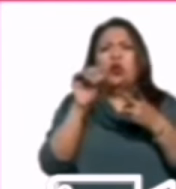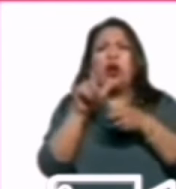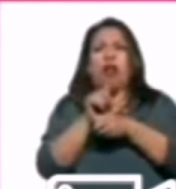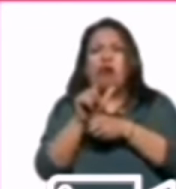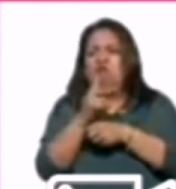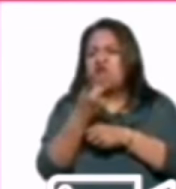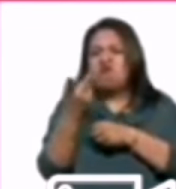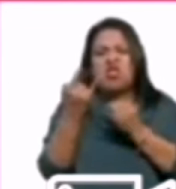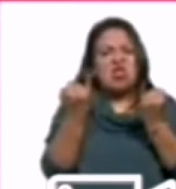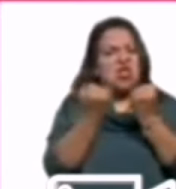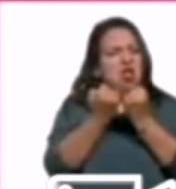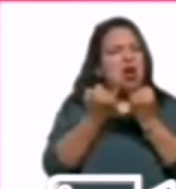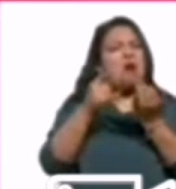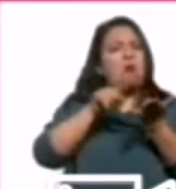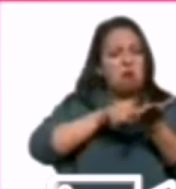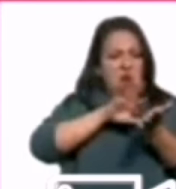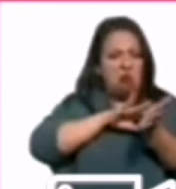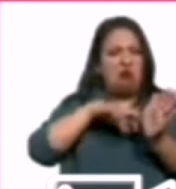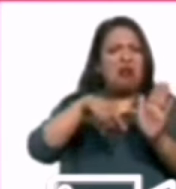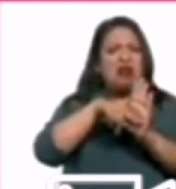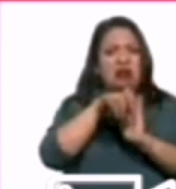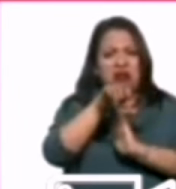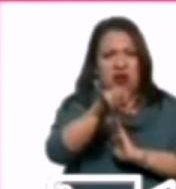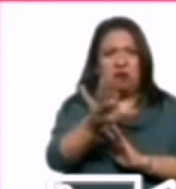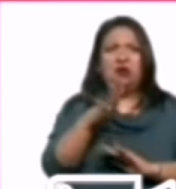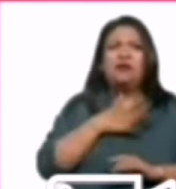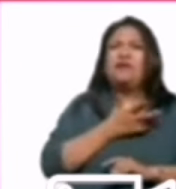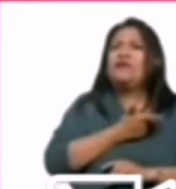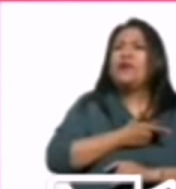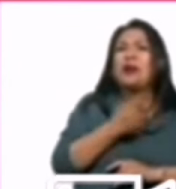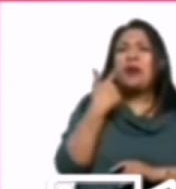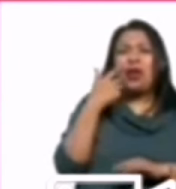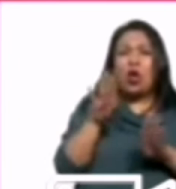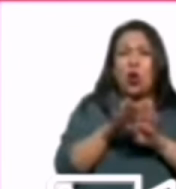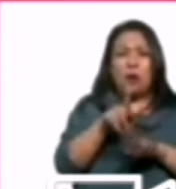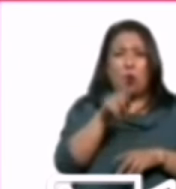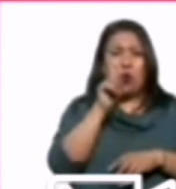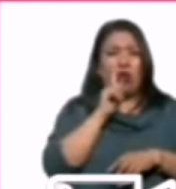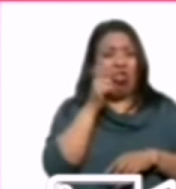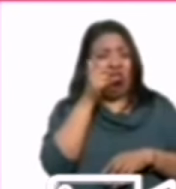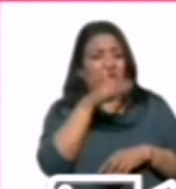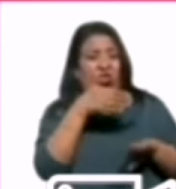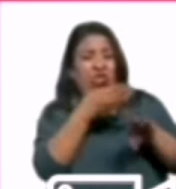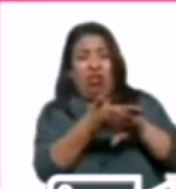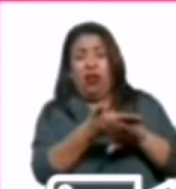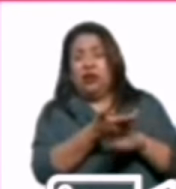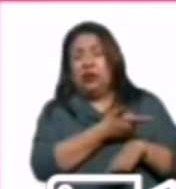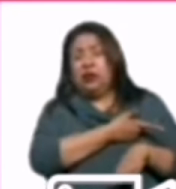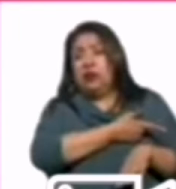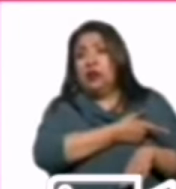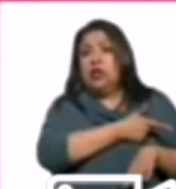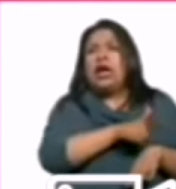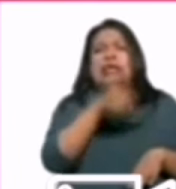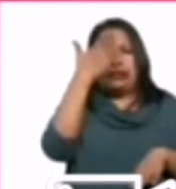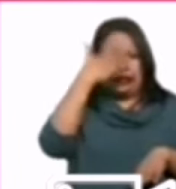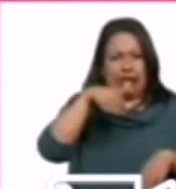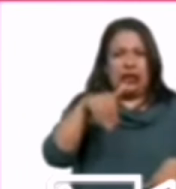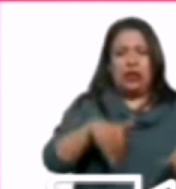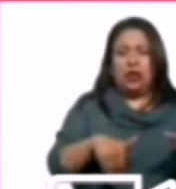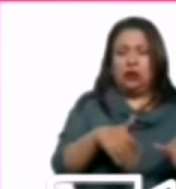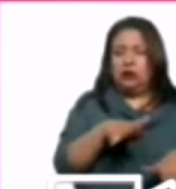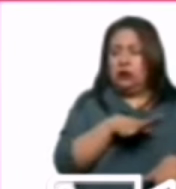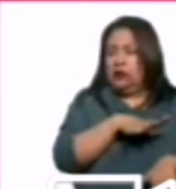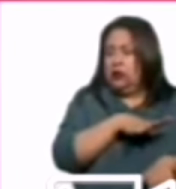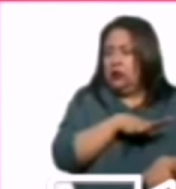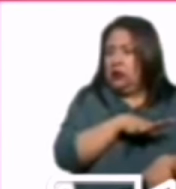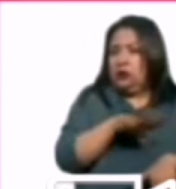se dan por igual. No nos gusta ver cómo agreden a una mujer, aunque sea teatro y sepamos, no nos gusta